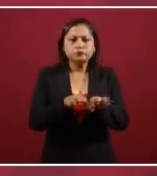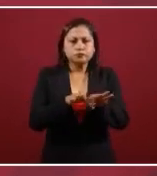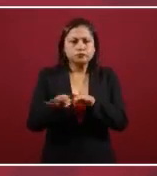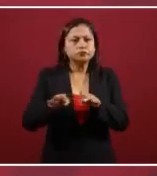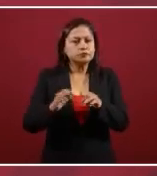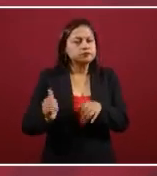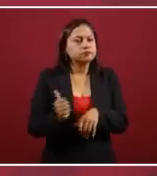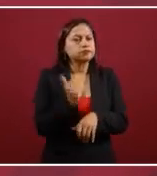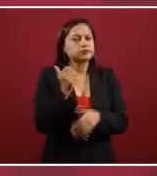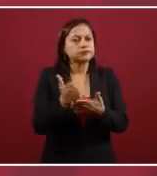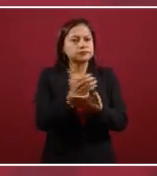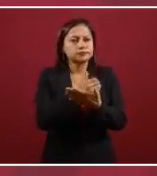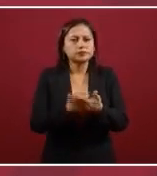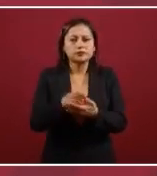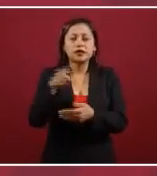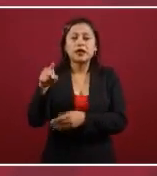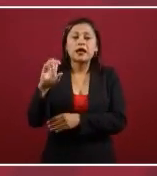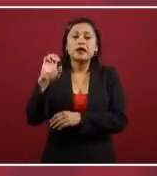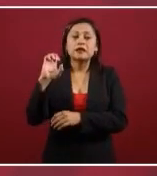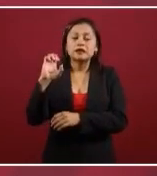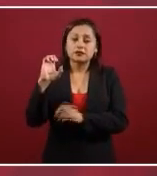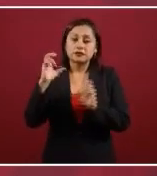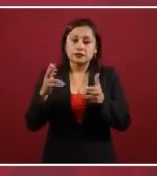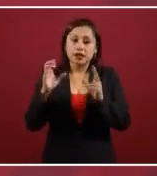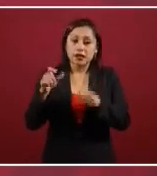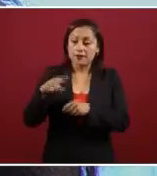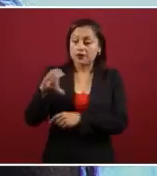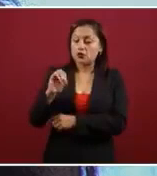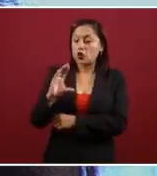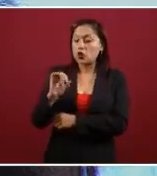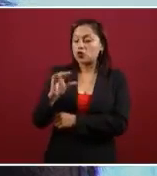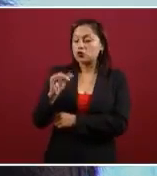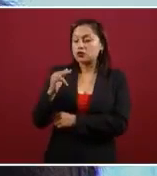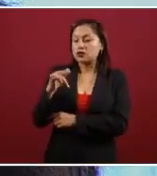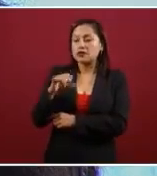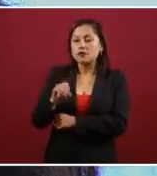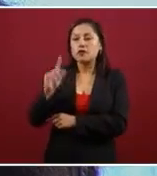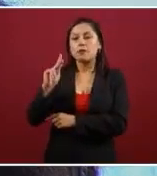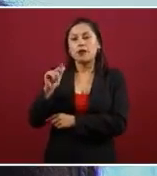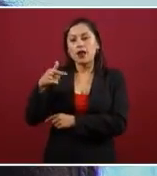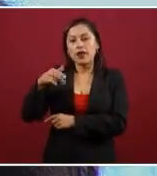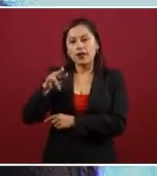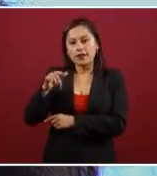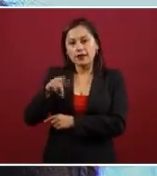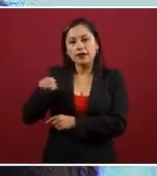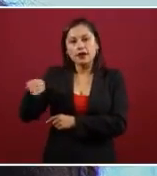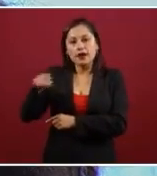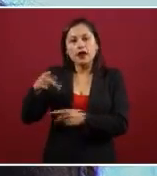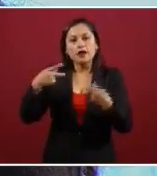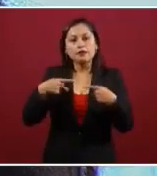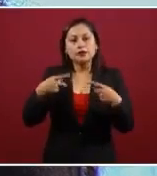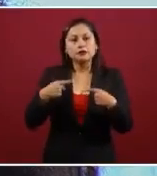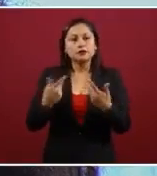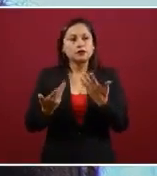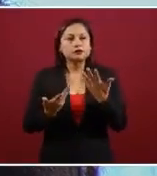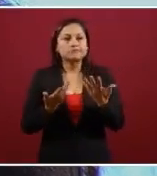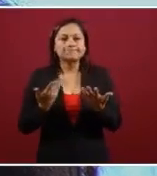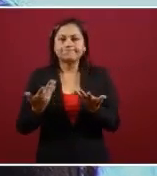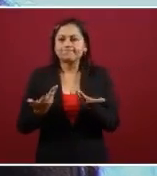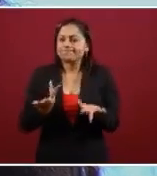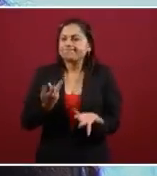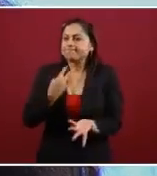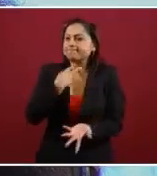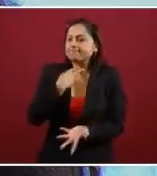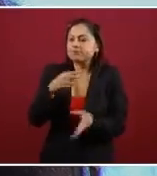el territorio Cocingo, el territorio Palenque, donde la gente se está quedando. Tenía la tierra, pero no tenía cómo